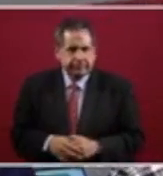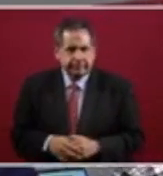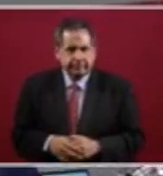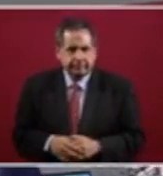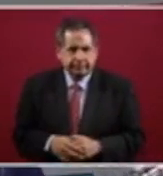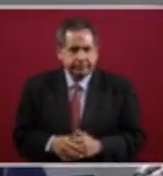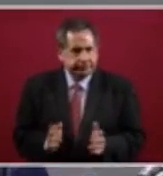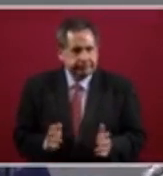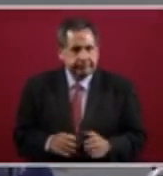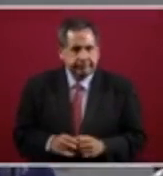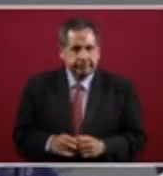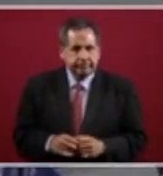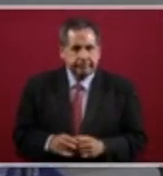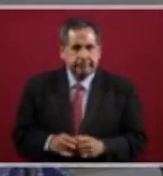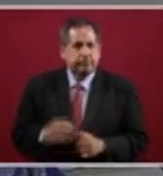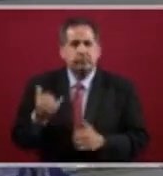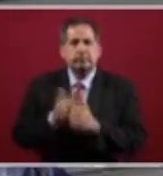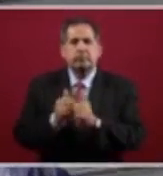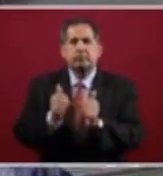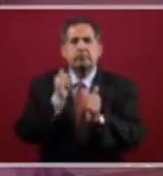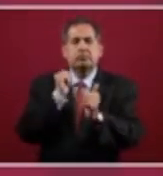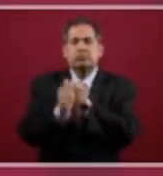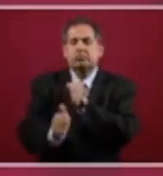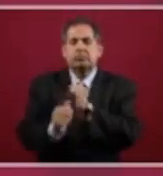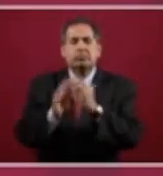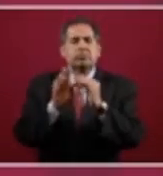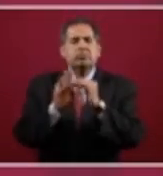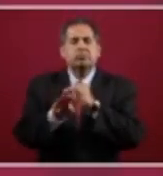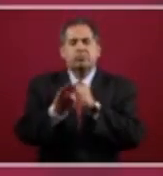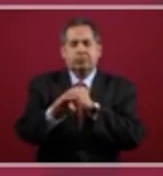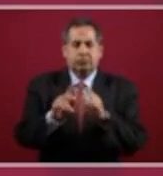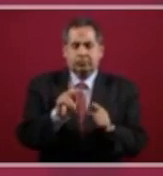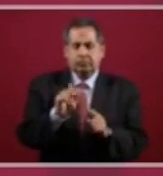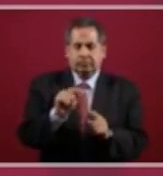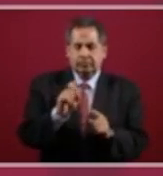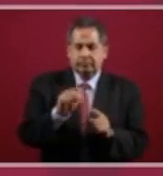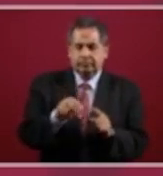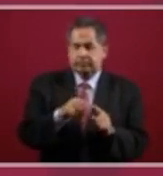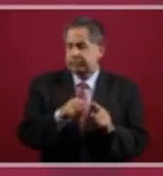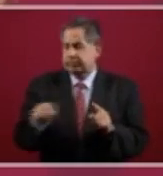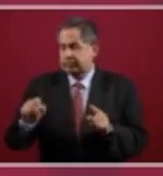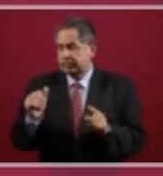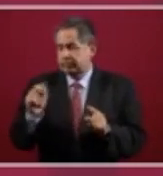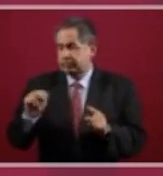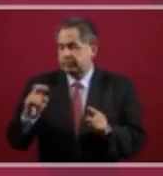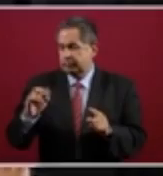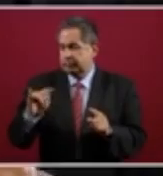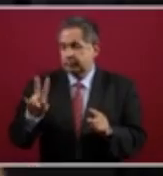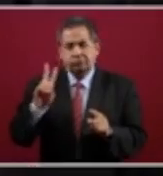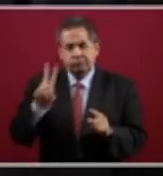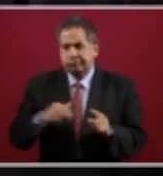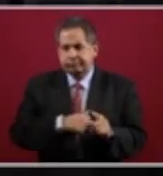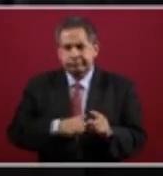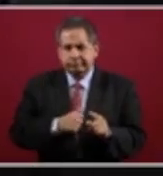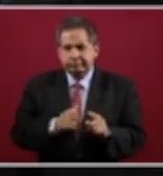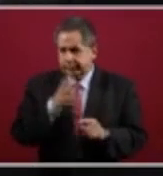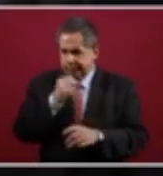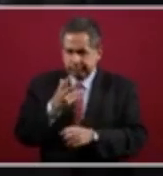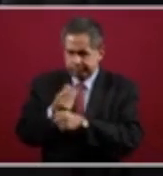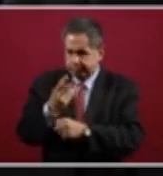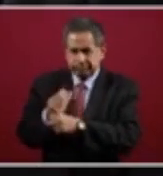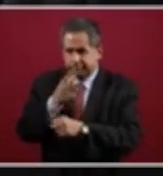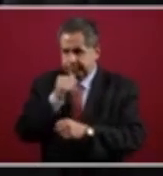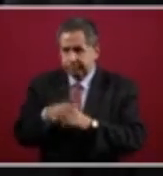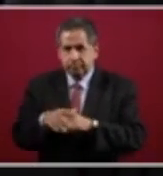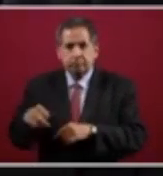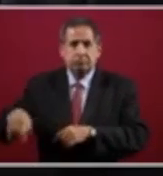Entonces, como la autopista de Palenque a San Cristóbal, que lamentablemente no se puede hacer porque